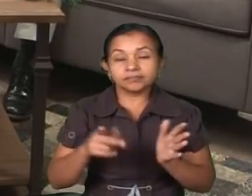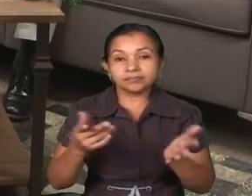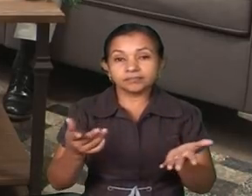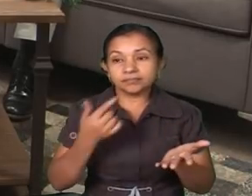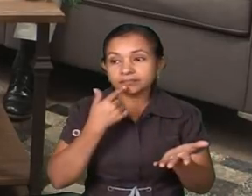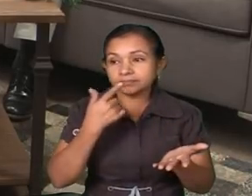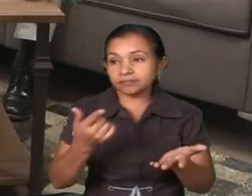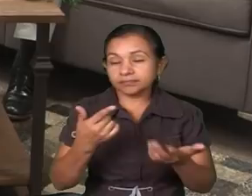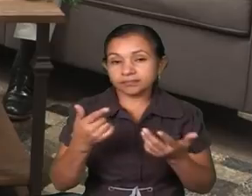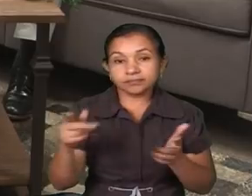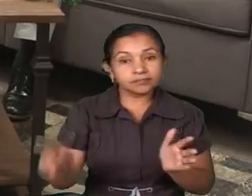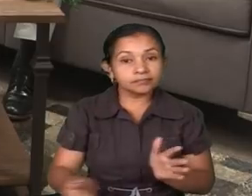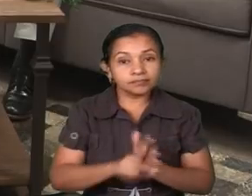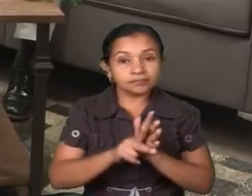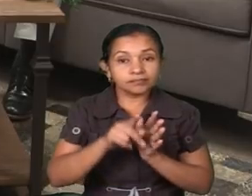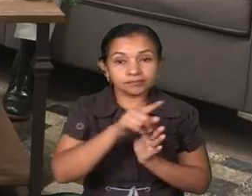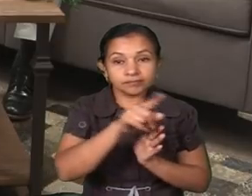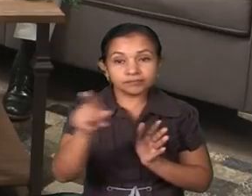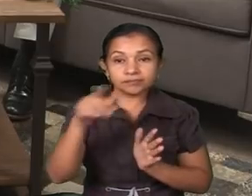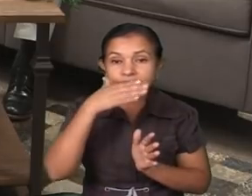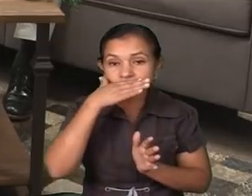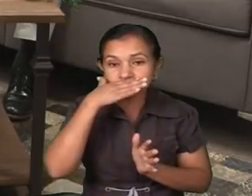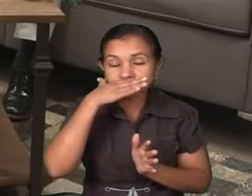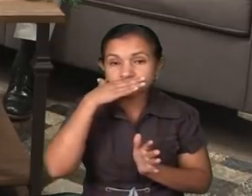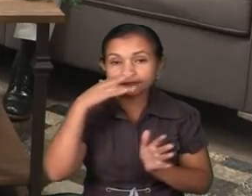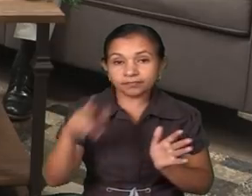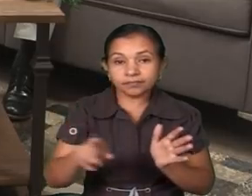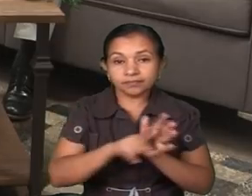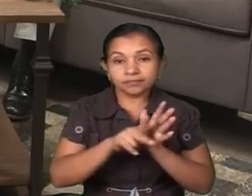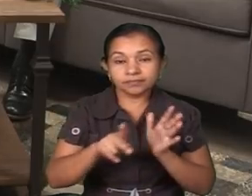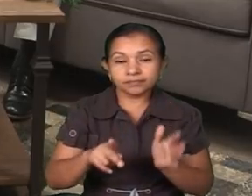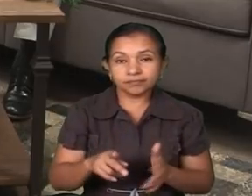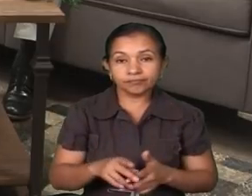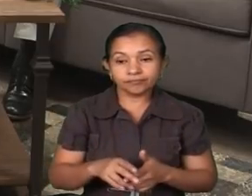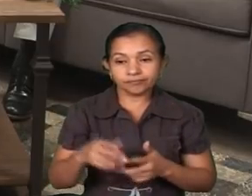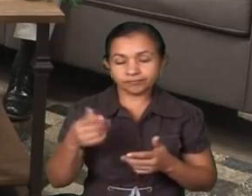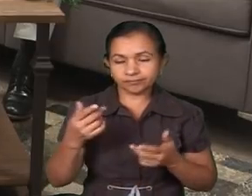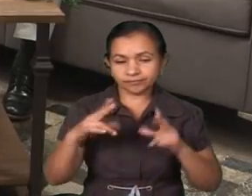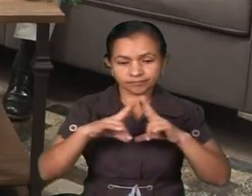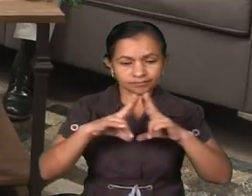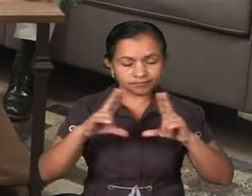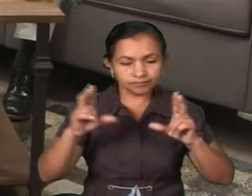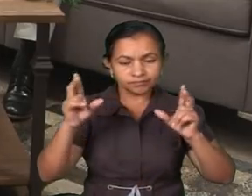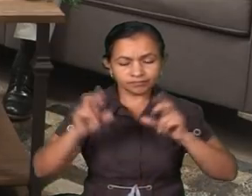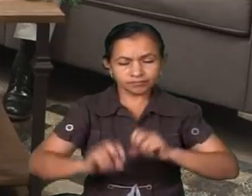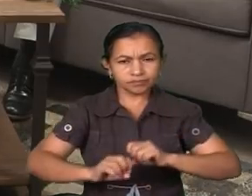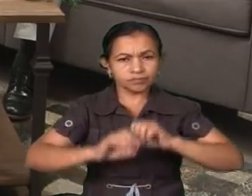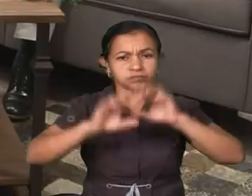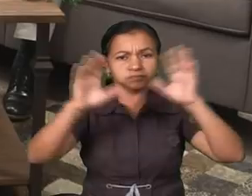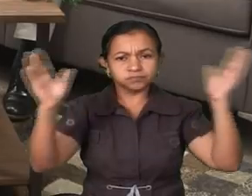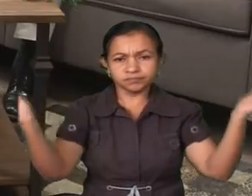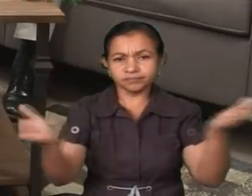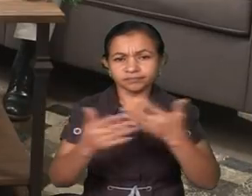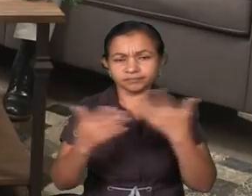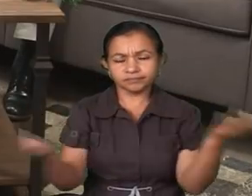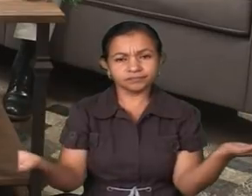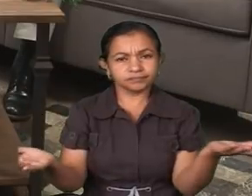porque somos un peligro. ¿Cuál peligro si no tenemos bombas atómicas? ¿Cuál peligro si no